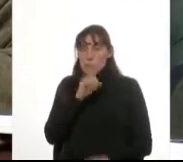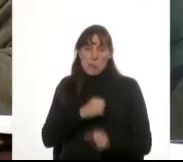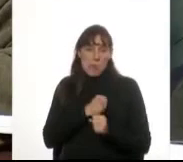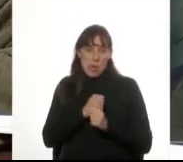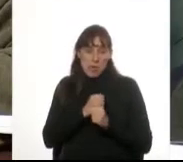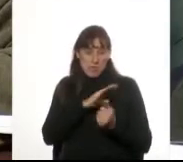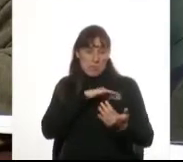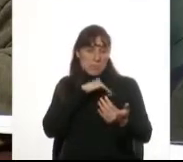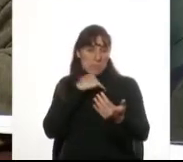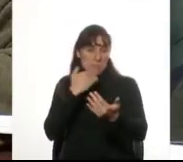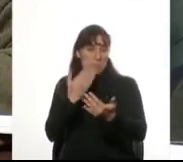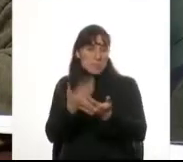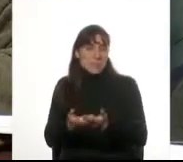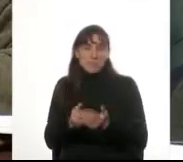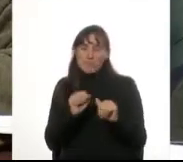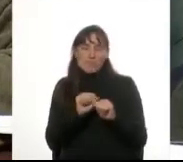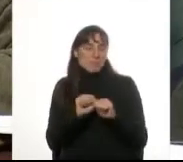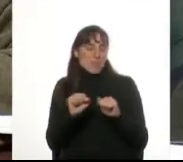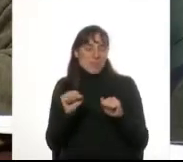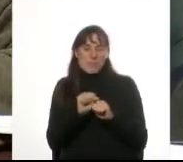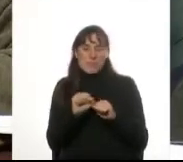de años.